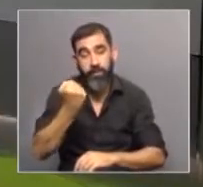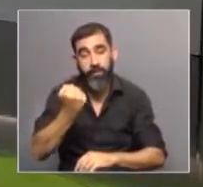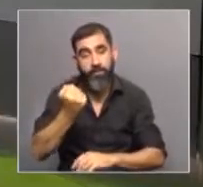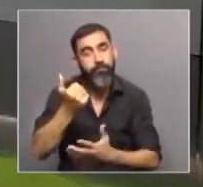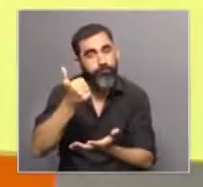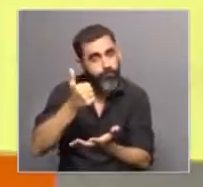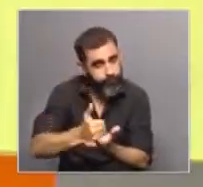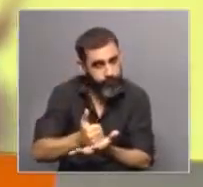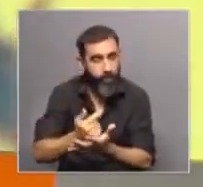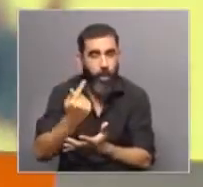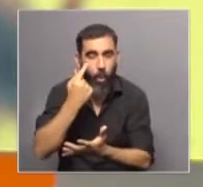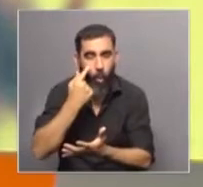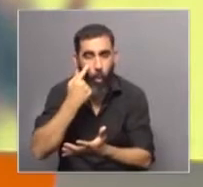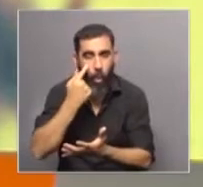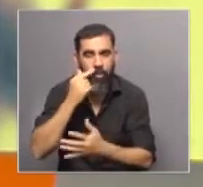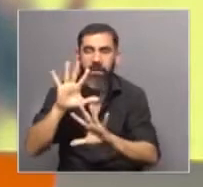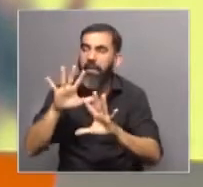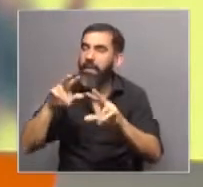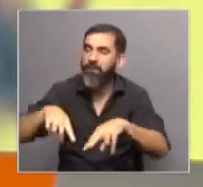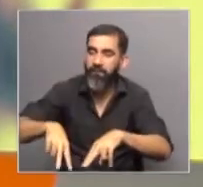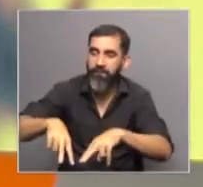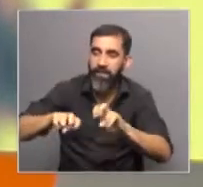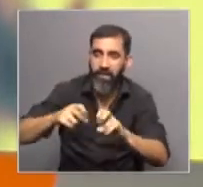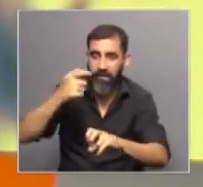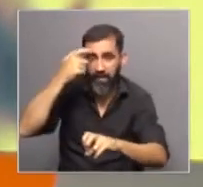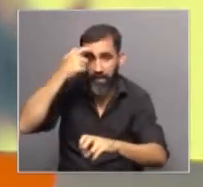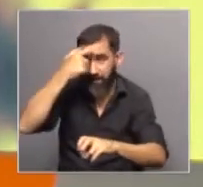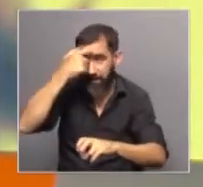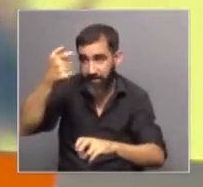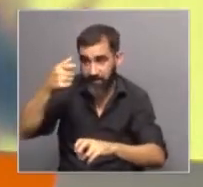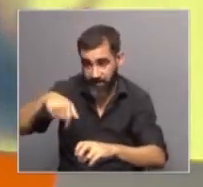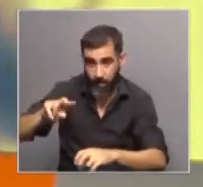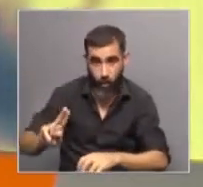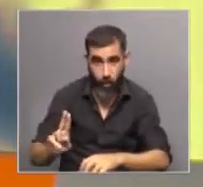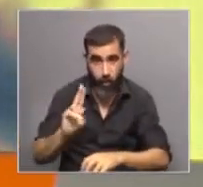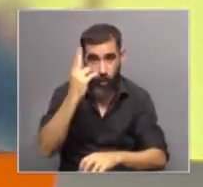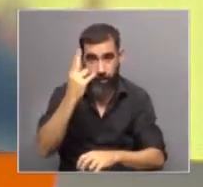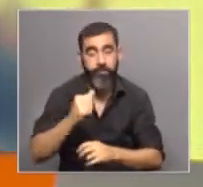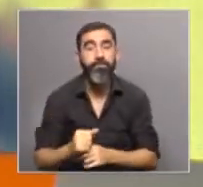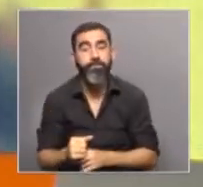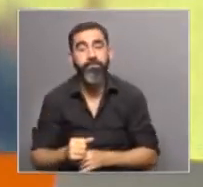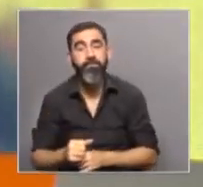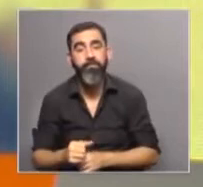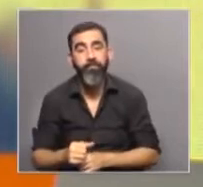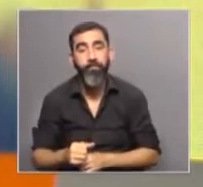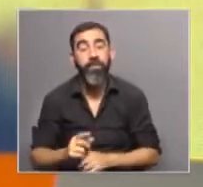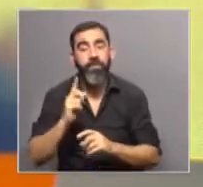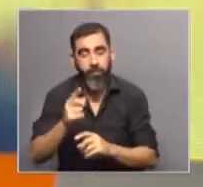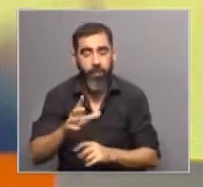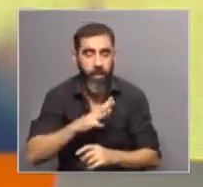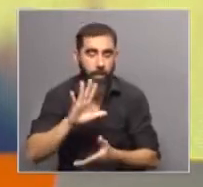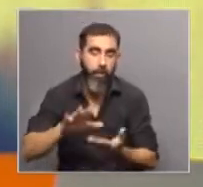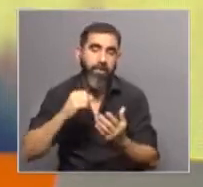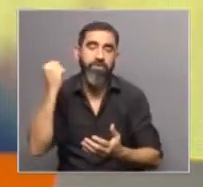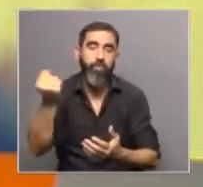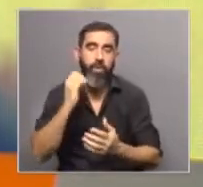estar, de que se conozca lo que se investiga en ciencia, la buena ciencia que hay en Uruguay, y bueno, y justamente que exista lo más